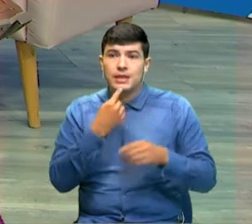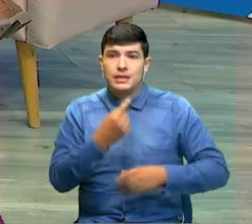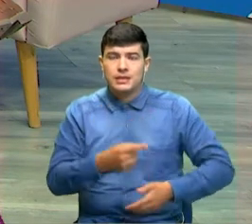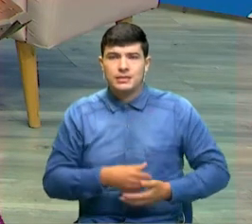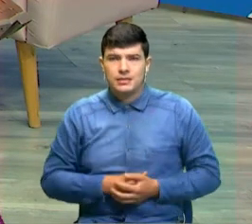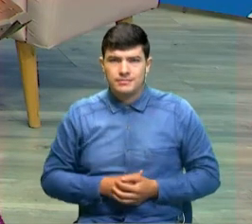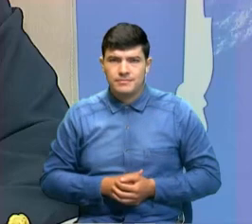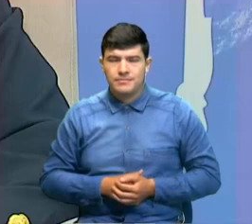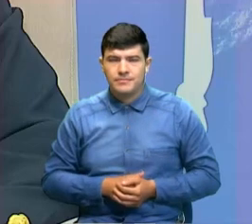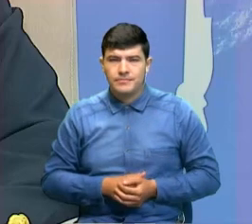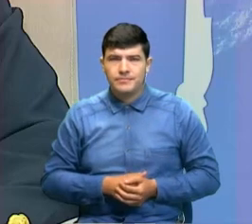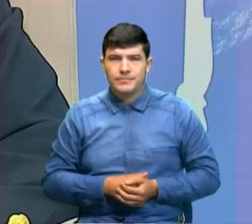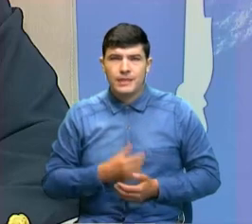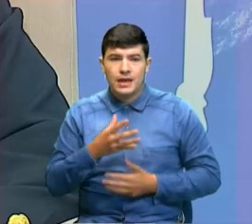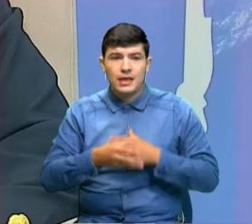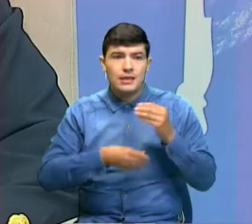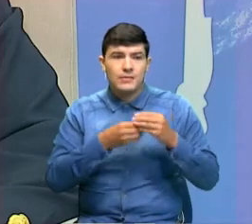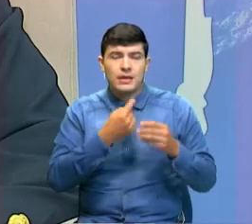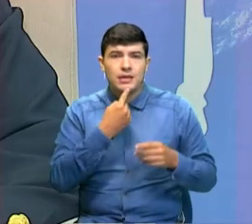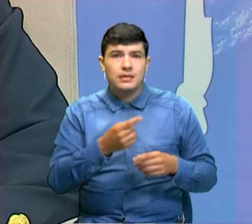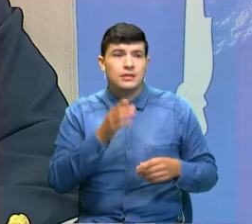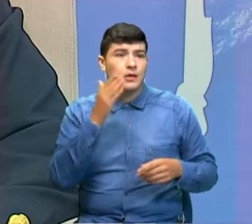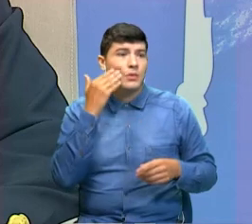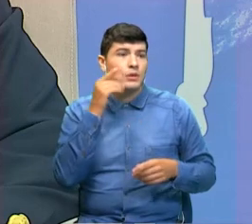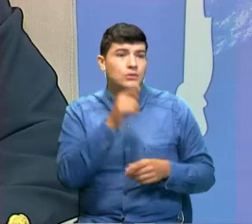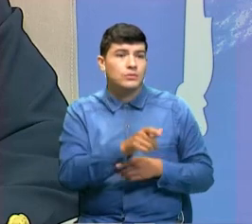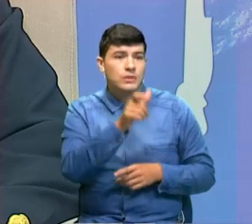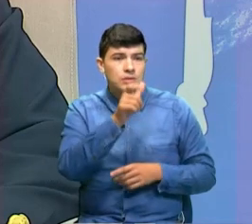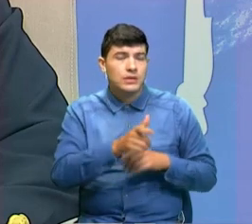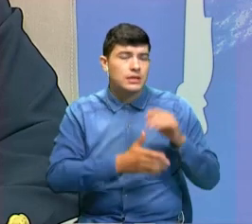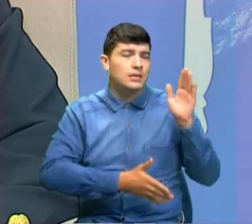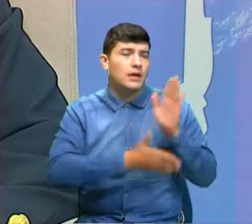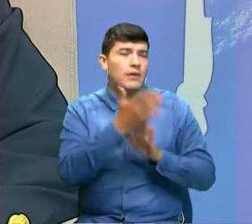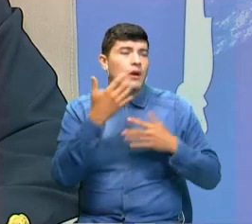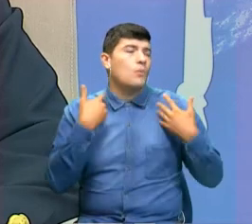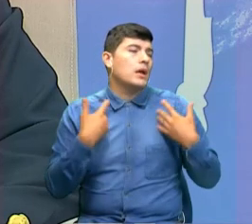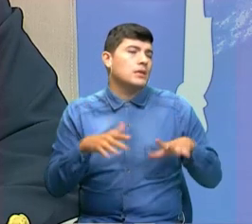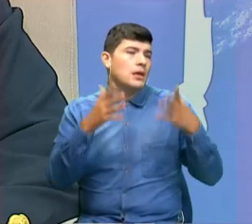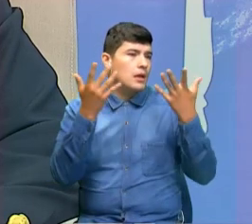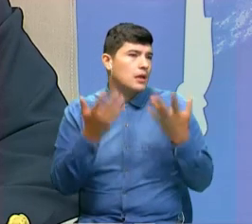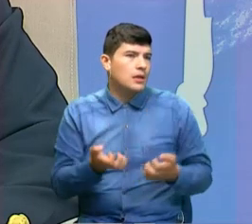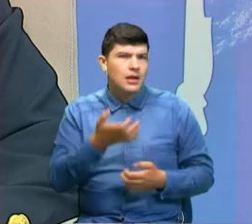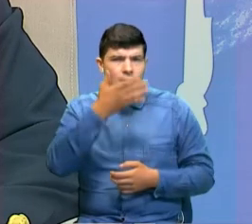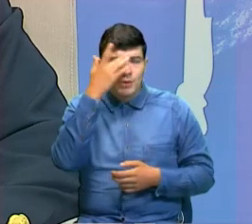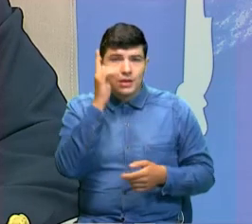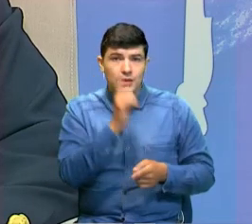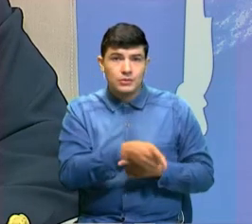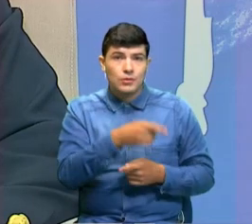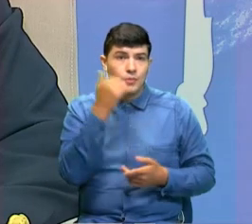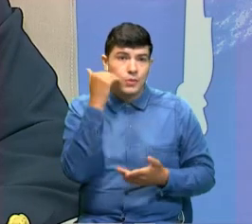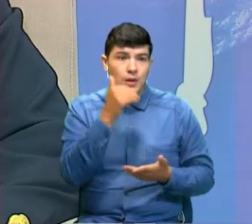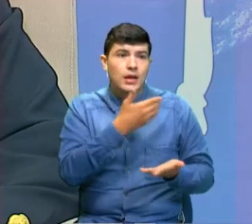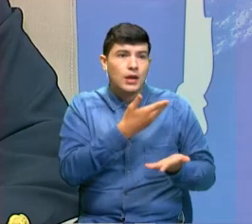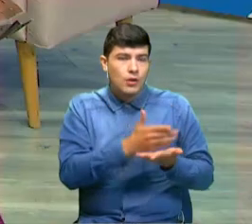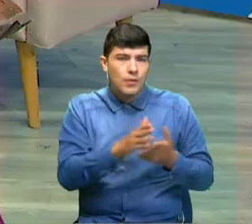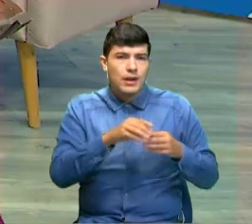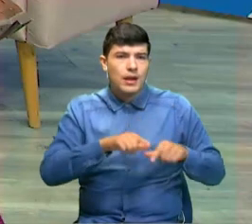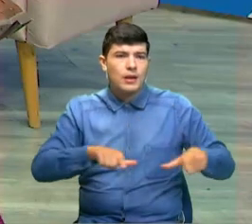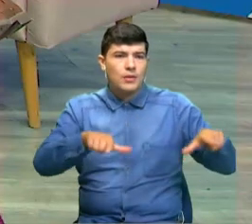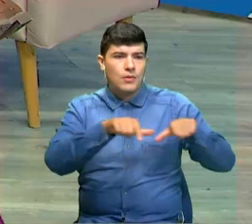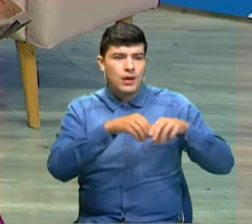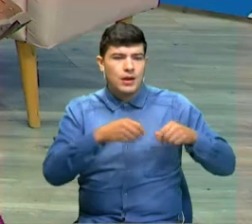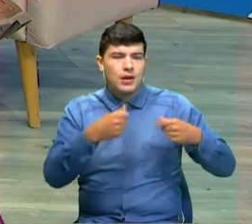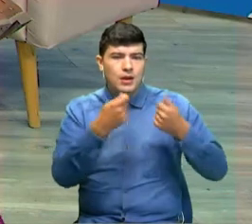que dice que se ocupa cuando quiera, que porque ella, o sea, ella compró la tienda. Entonces ella dice que eso